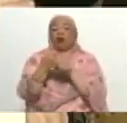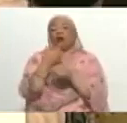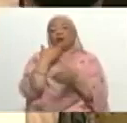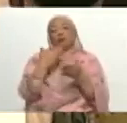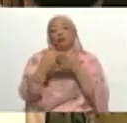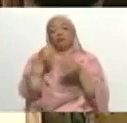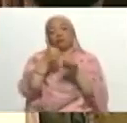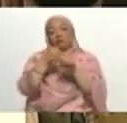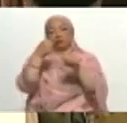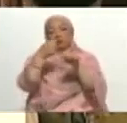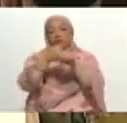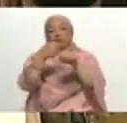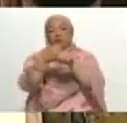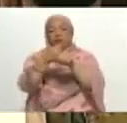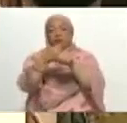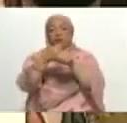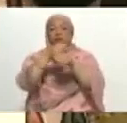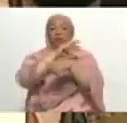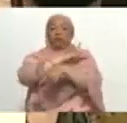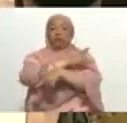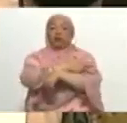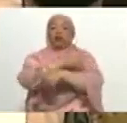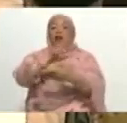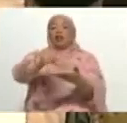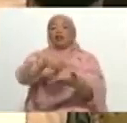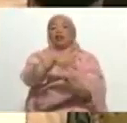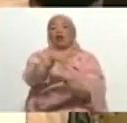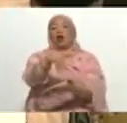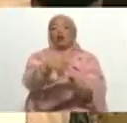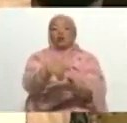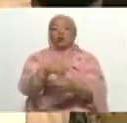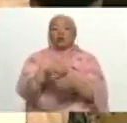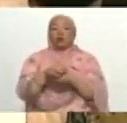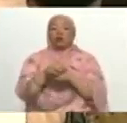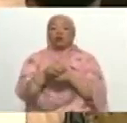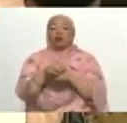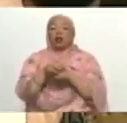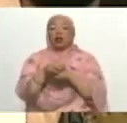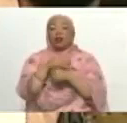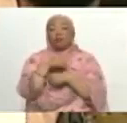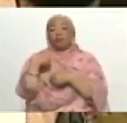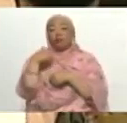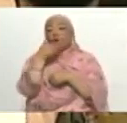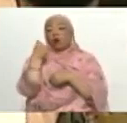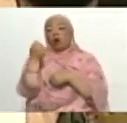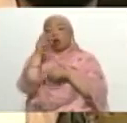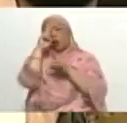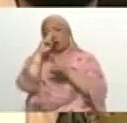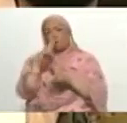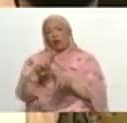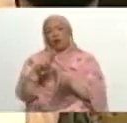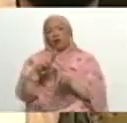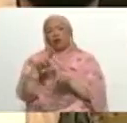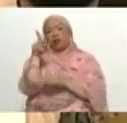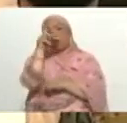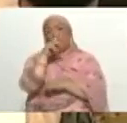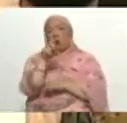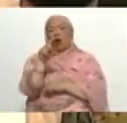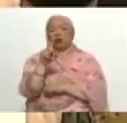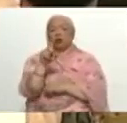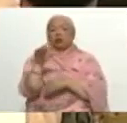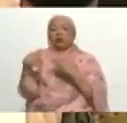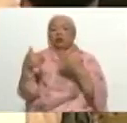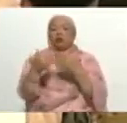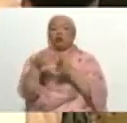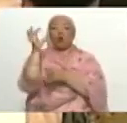la sede del Poder Legislativo Nacional, que desear el más venturoso de los años a todas